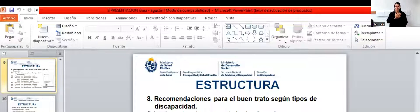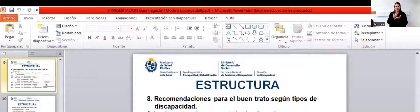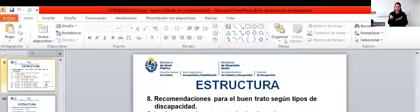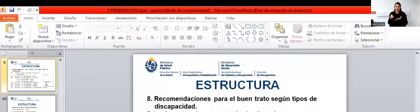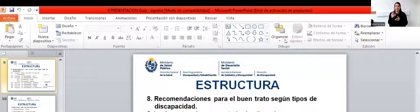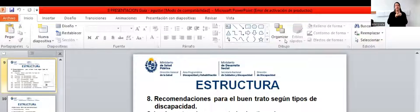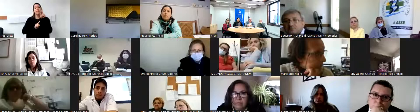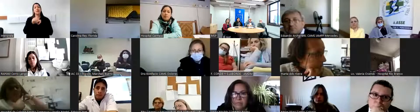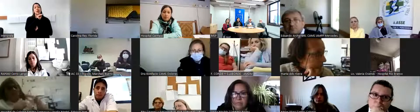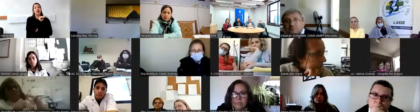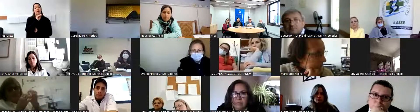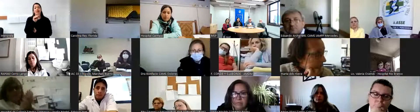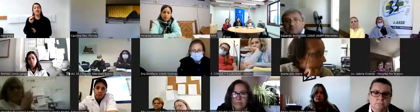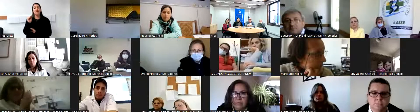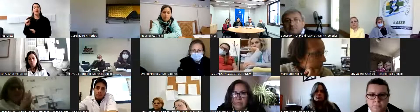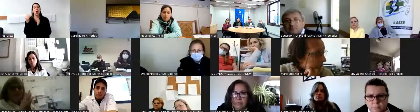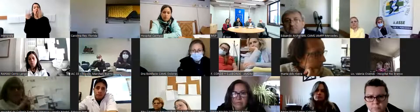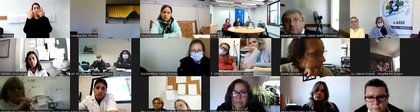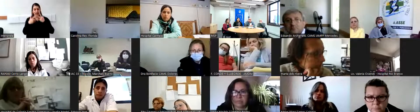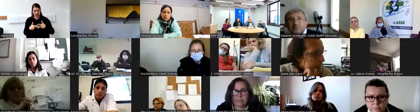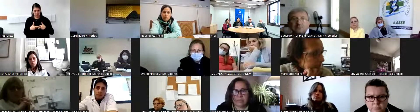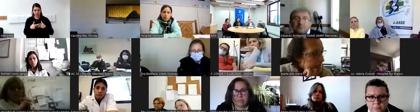Algunos avisos de organizativos.